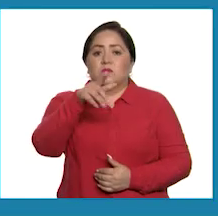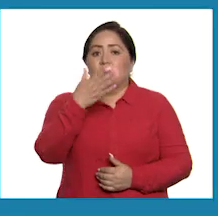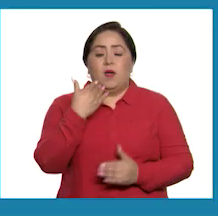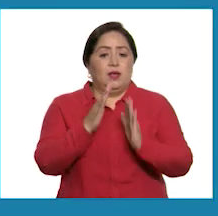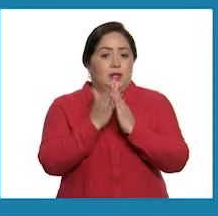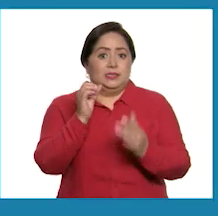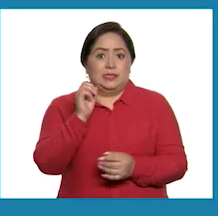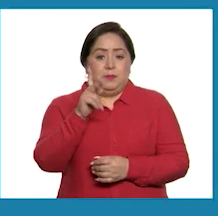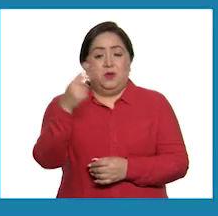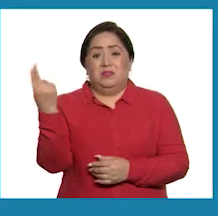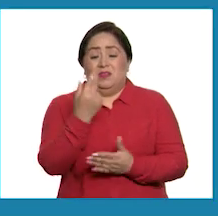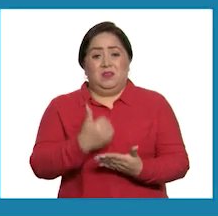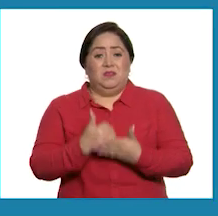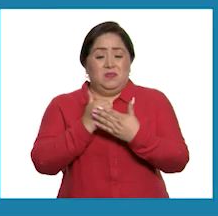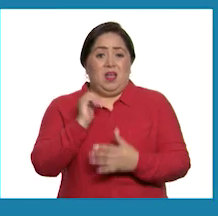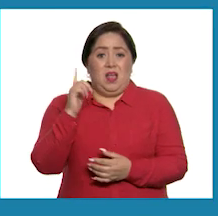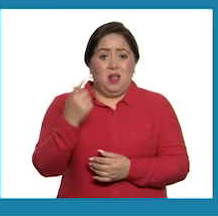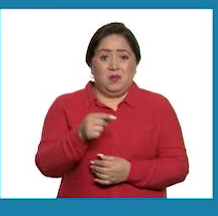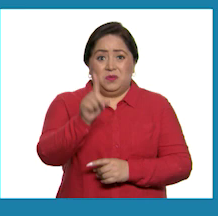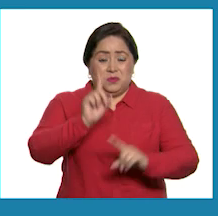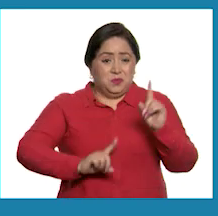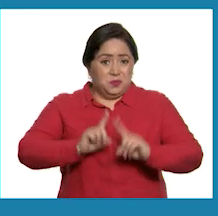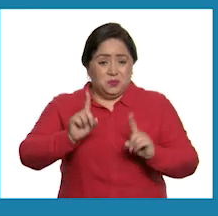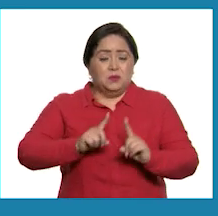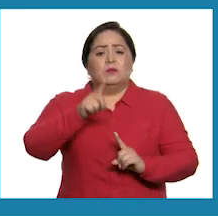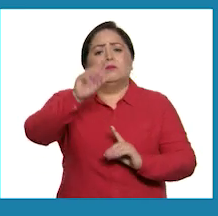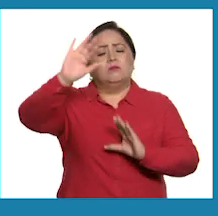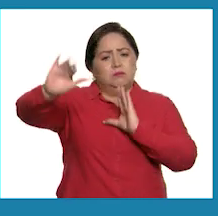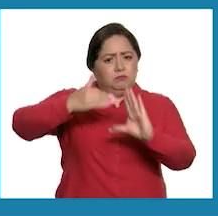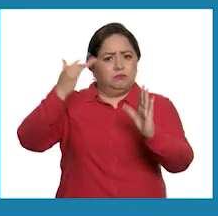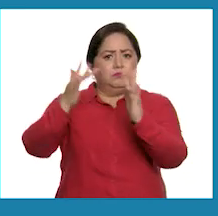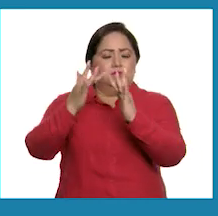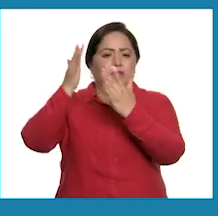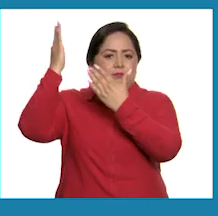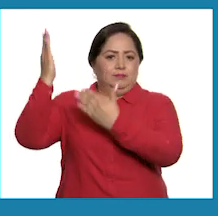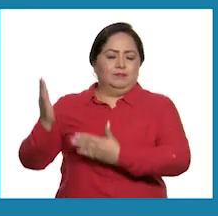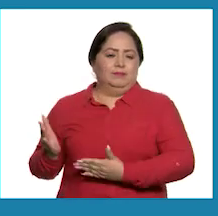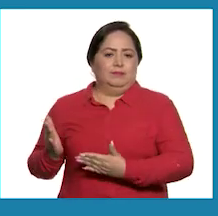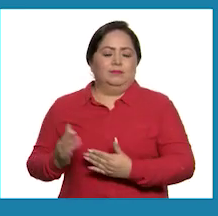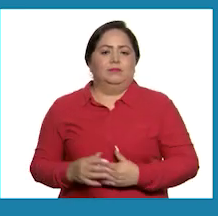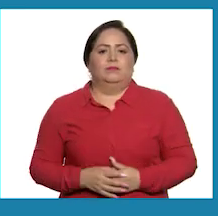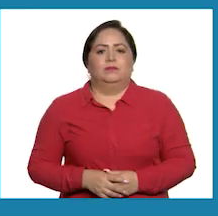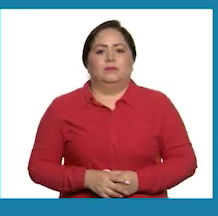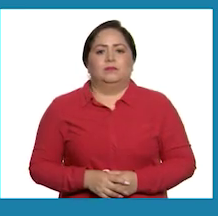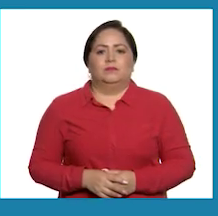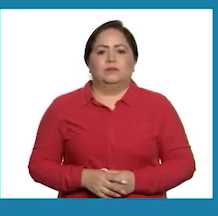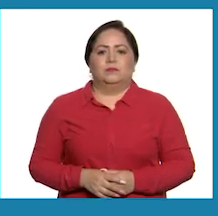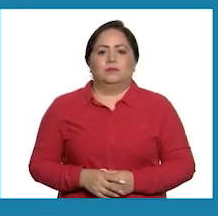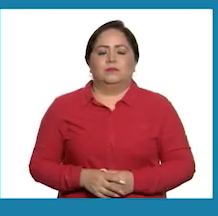no tienes el libro de texto o necesitas ayuda para responder las preguntas, contáctanos.